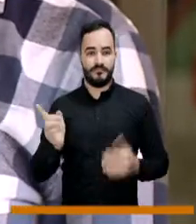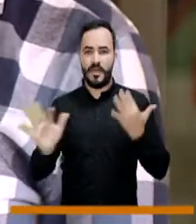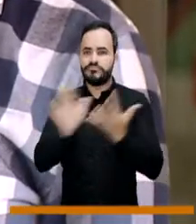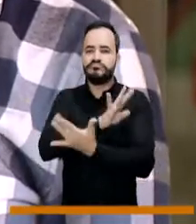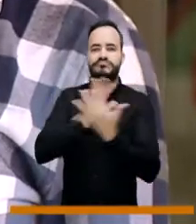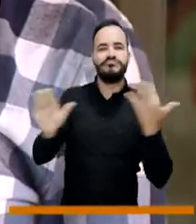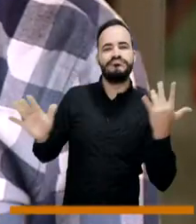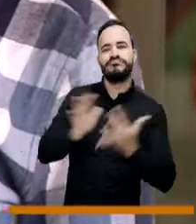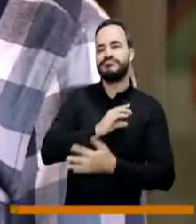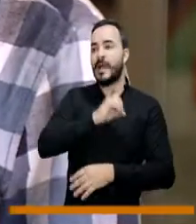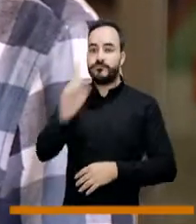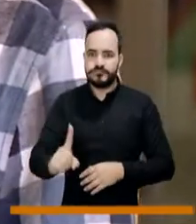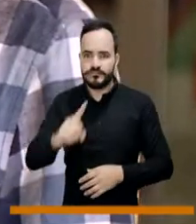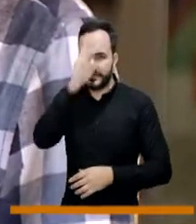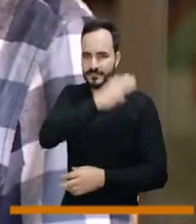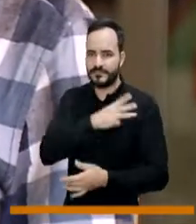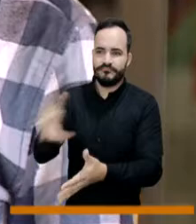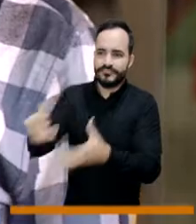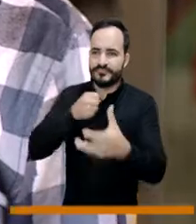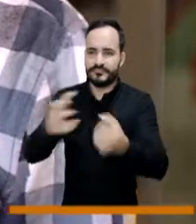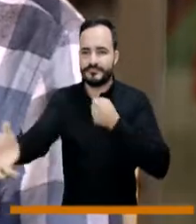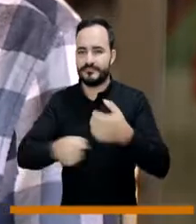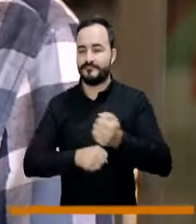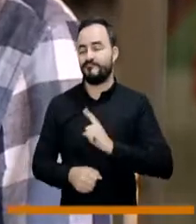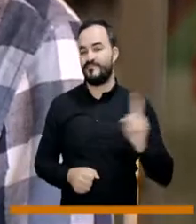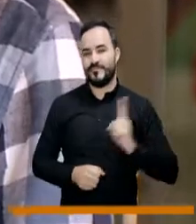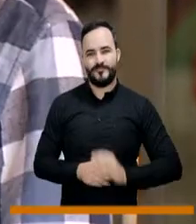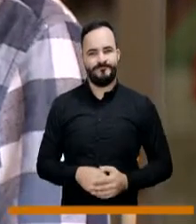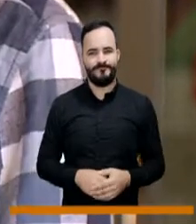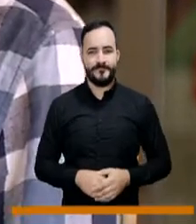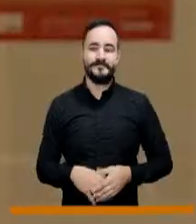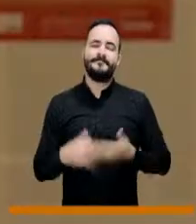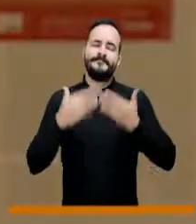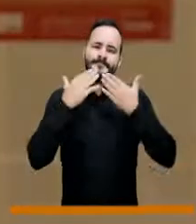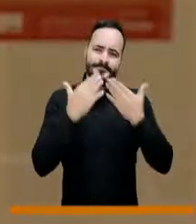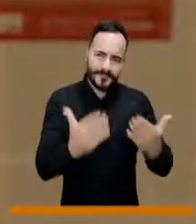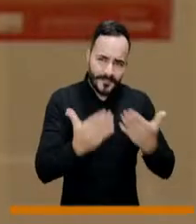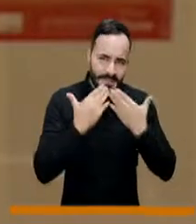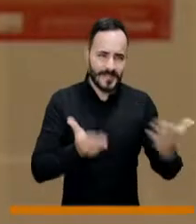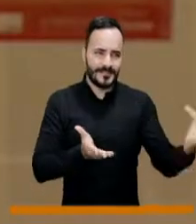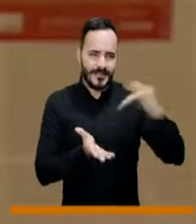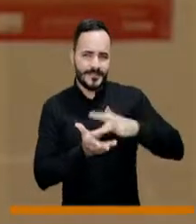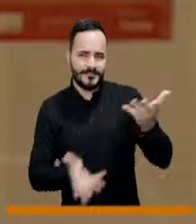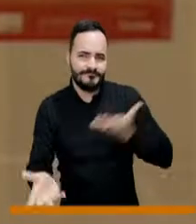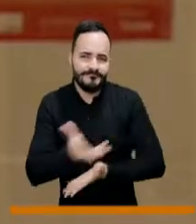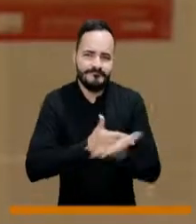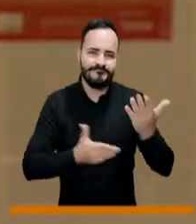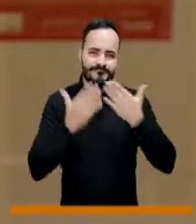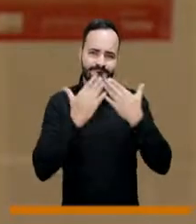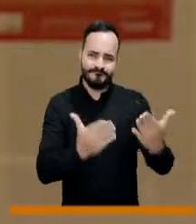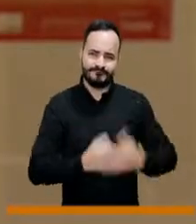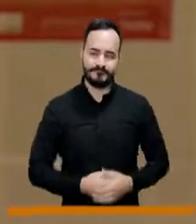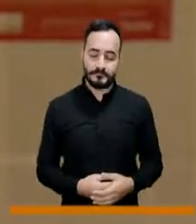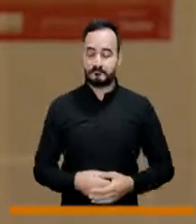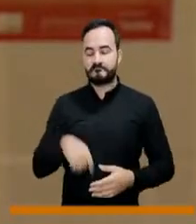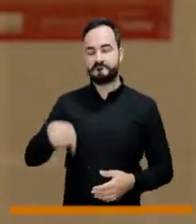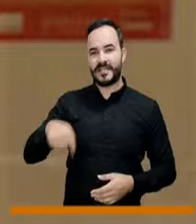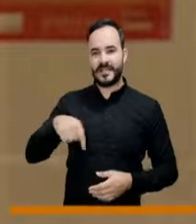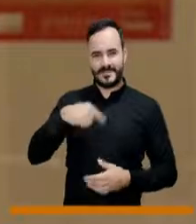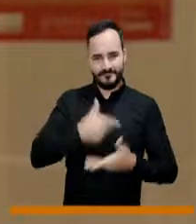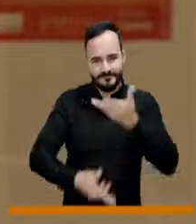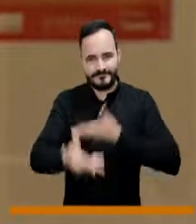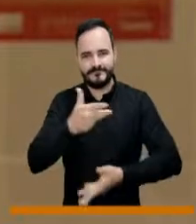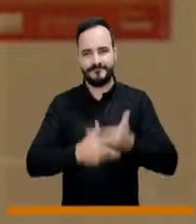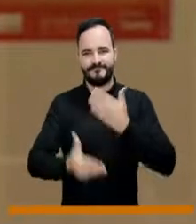detención, acuartelamiento en los espacios públicos o en determinados escenarios de la ciudad. Muchísimas gracias por estar con nosotros, Leonardo, aquí en